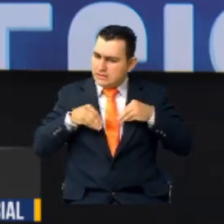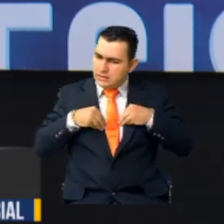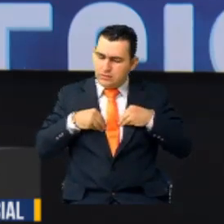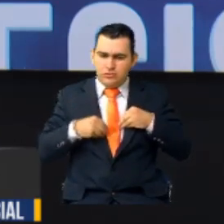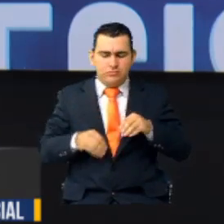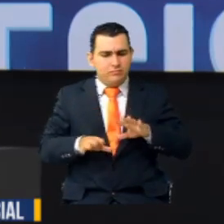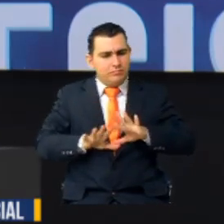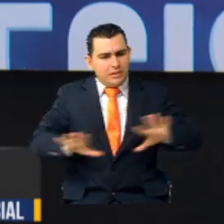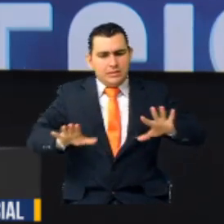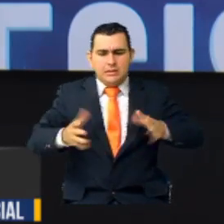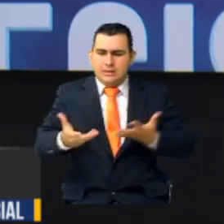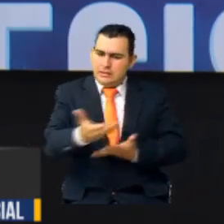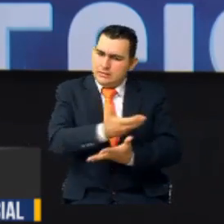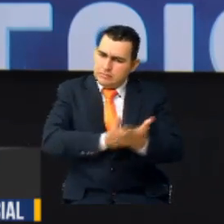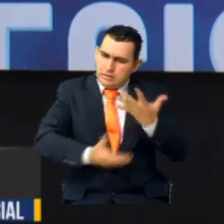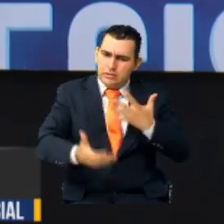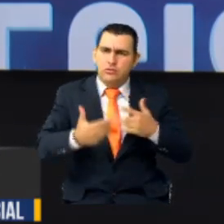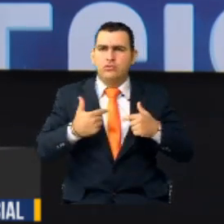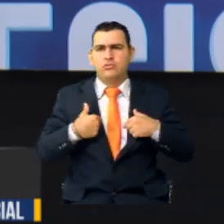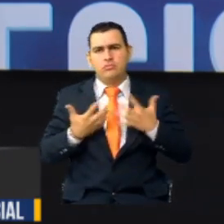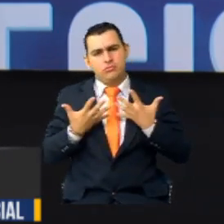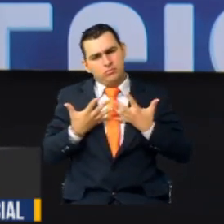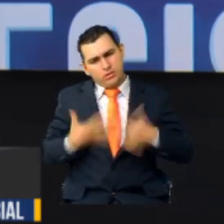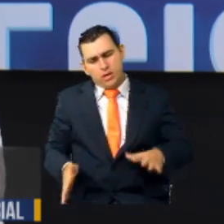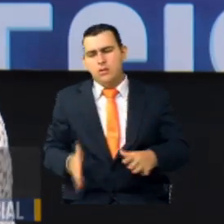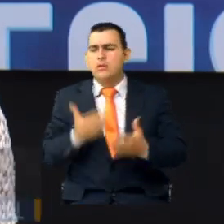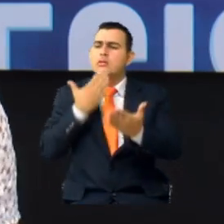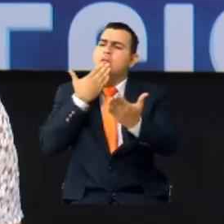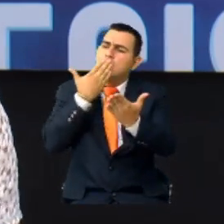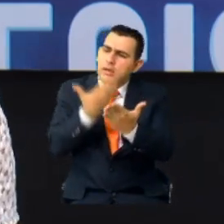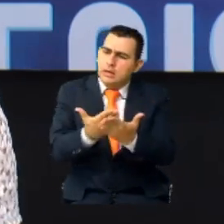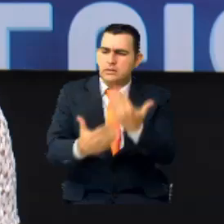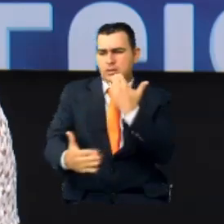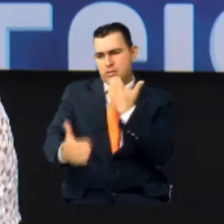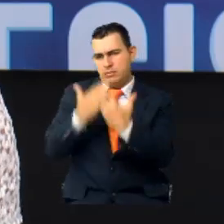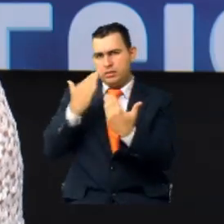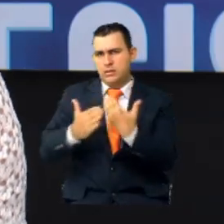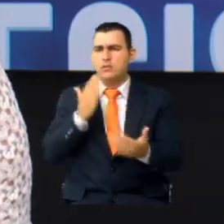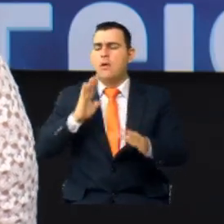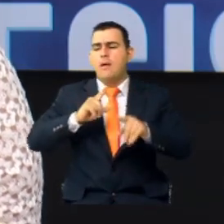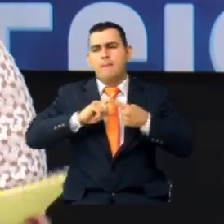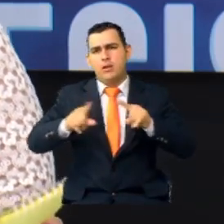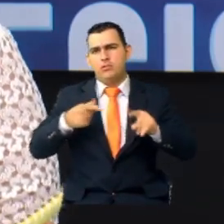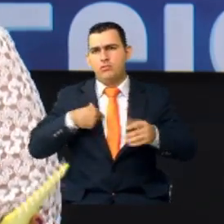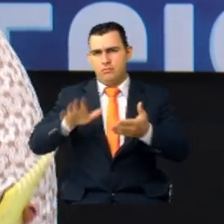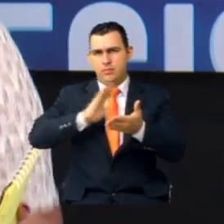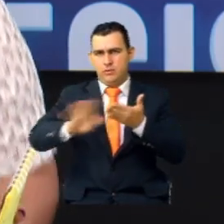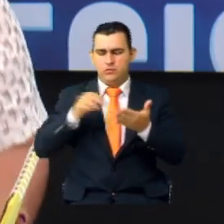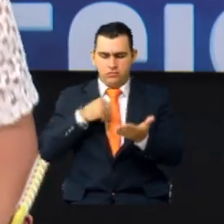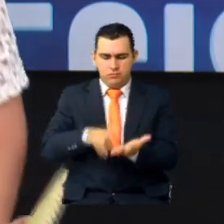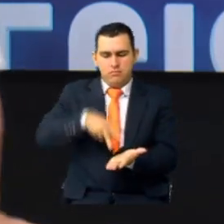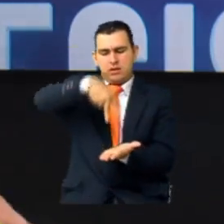más con dicho personaje. Les agradezco su invitación, les pido perdón, excúsenme, me retiro.